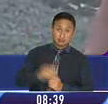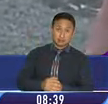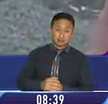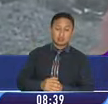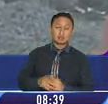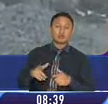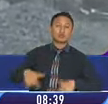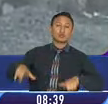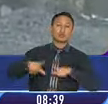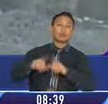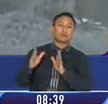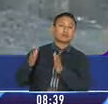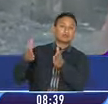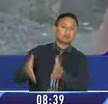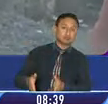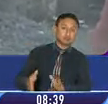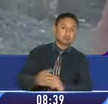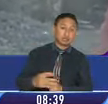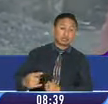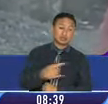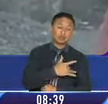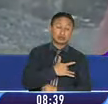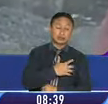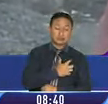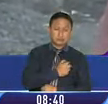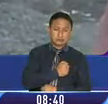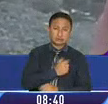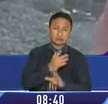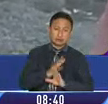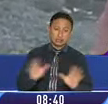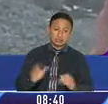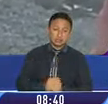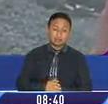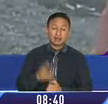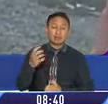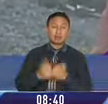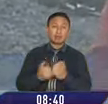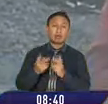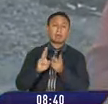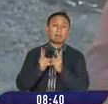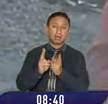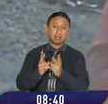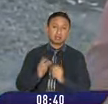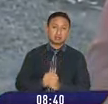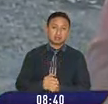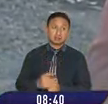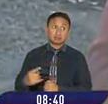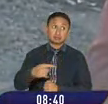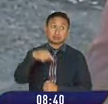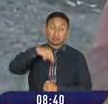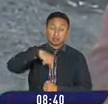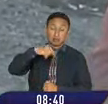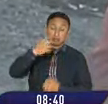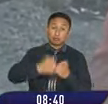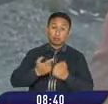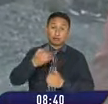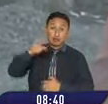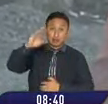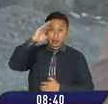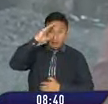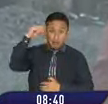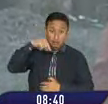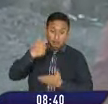camposanto, y con esto así aliviar el dolor de la familia y también el problema de los vecinos y al mismo tiempo también la policía